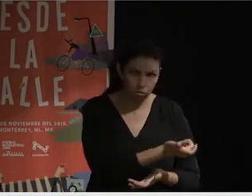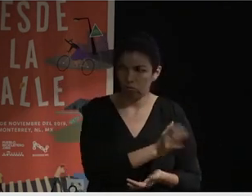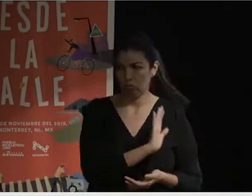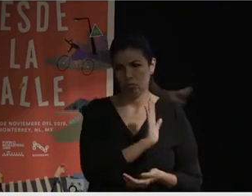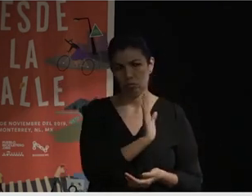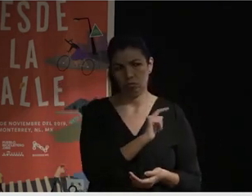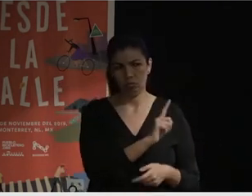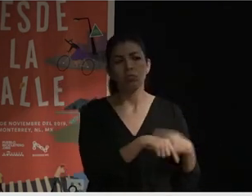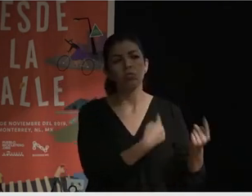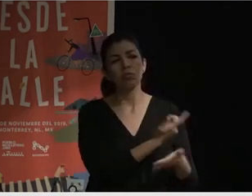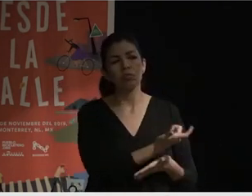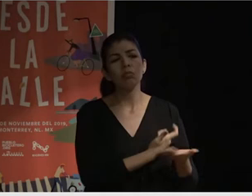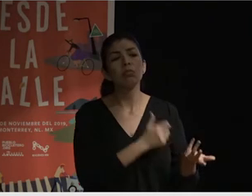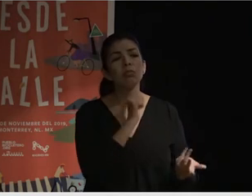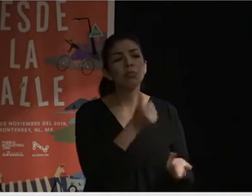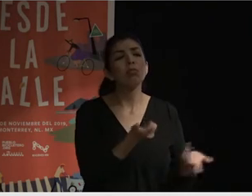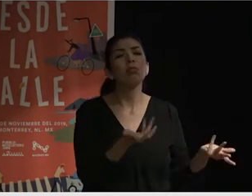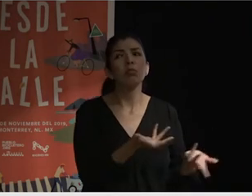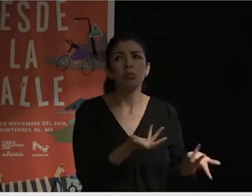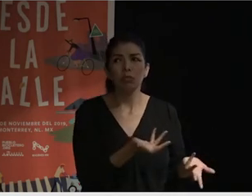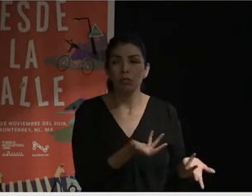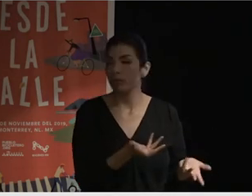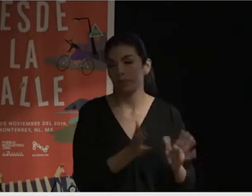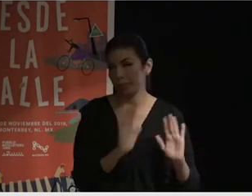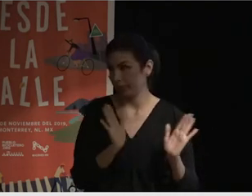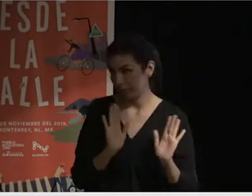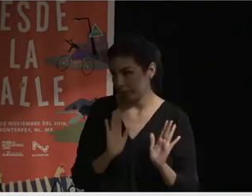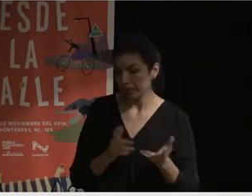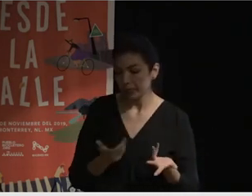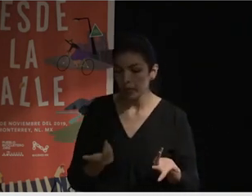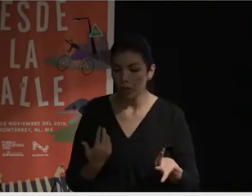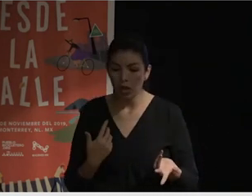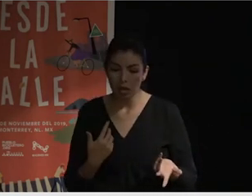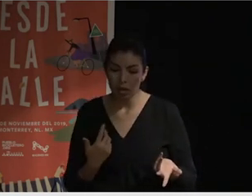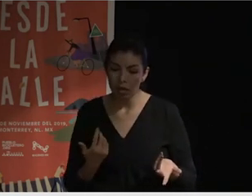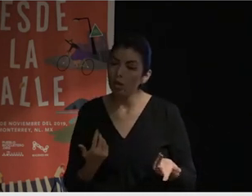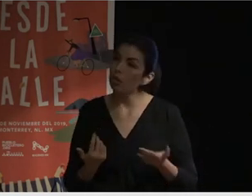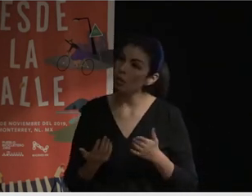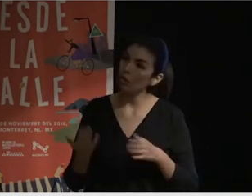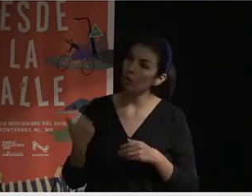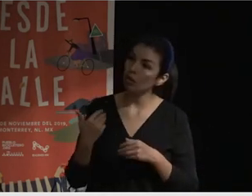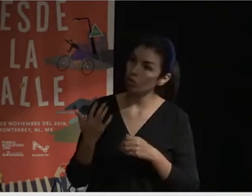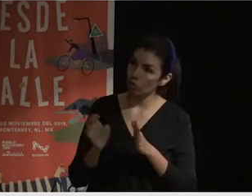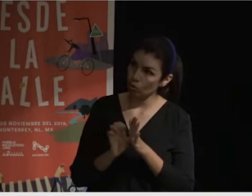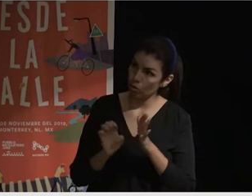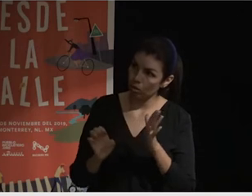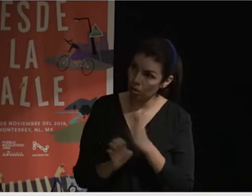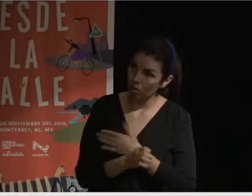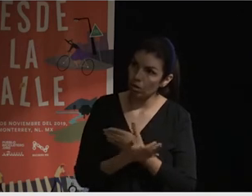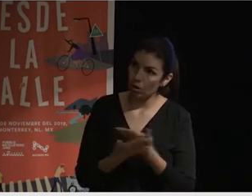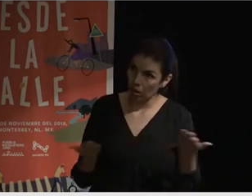todo en esto de aportar. Hace poco nosotros intentamos resolver una pregunta de qué pasa cuando una persona de un